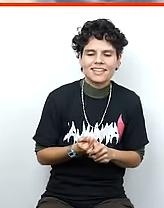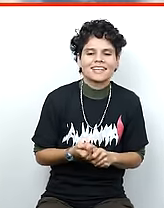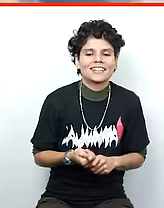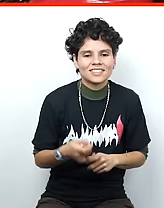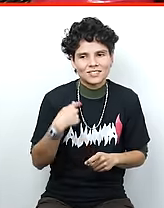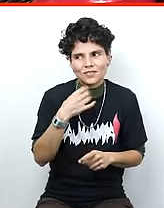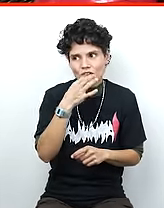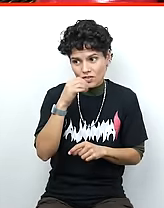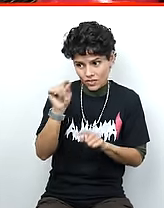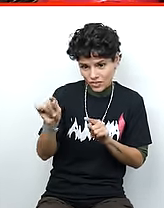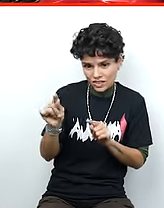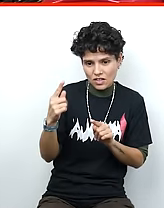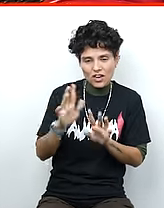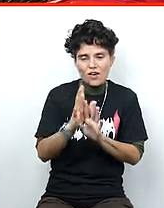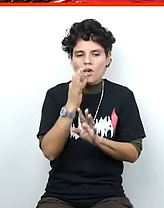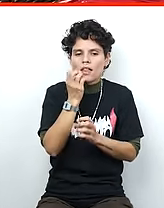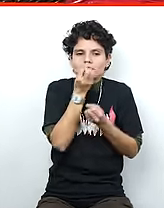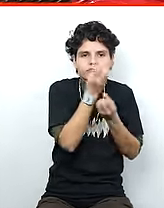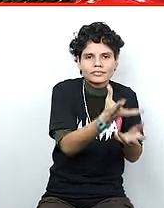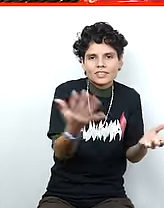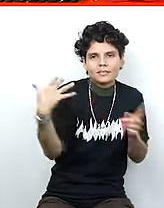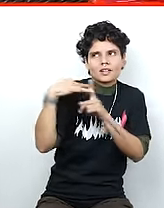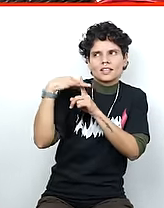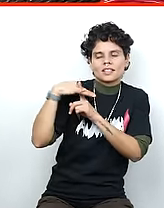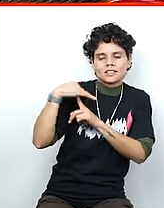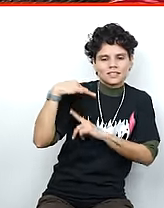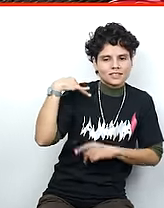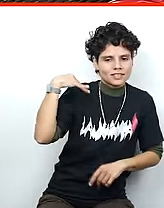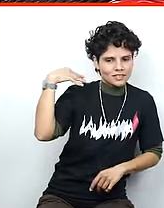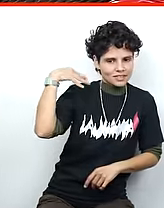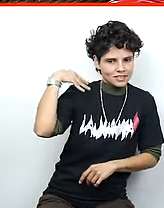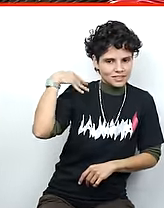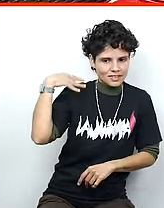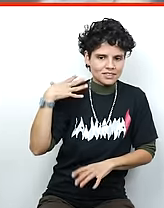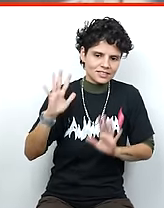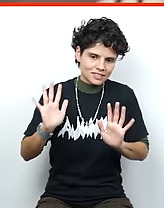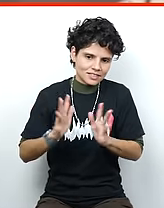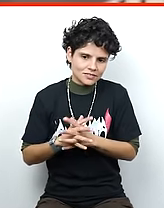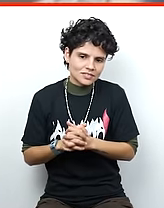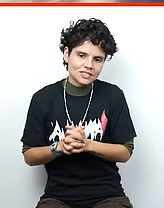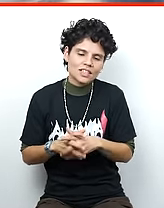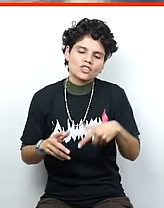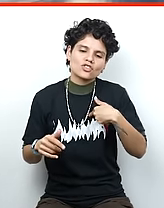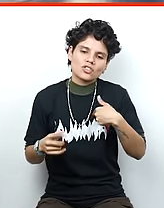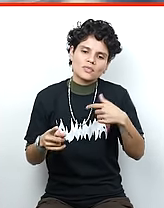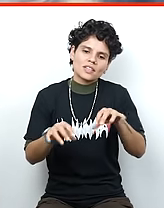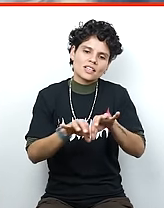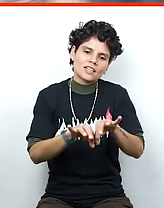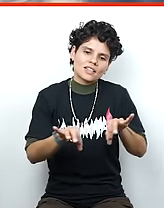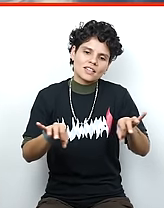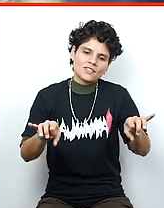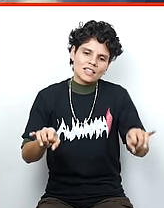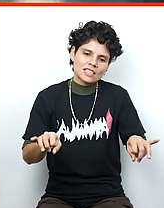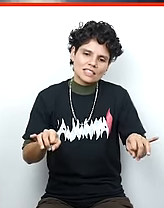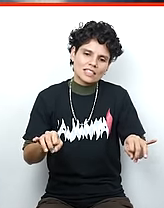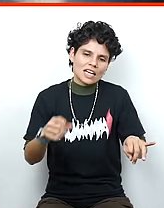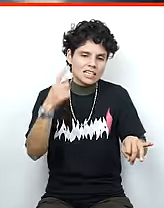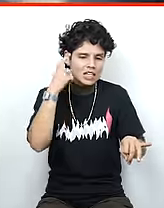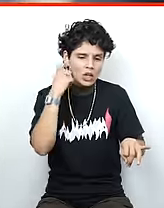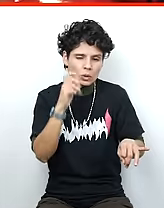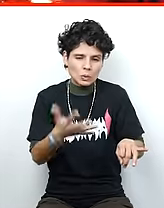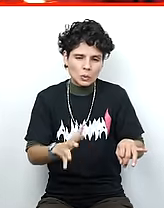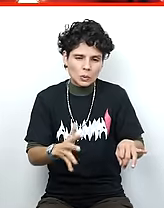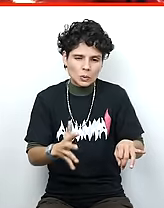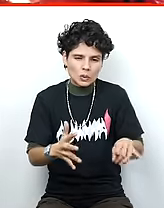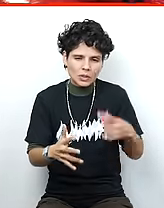perra. Sí, pues me quedo la perra. La carne culiada le hice una, ¿cómo se llama? Una vienesa y parece que quedaron más